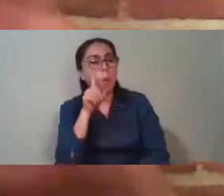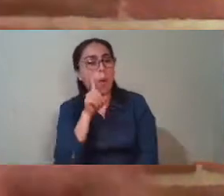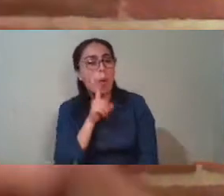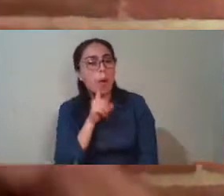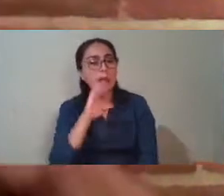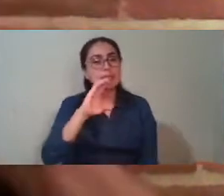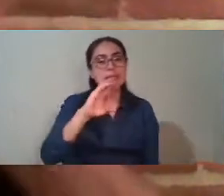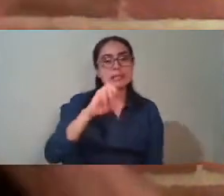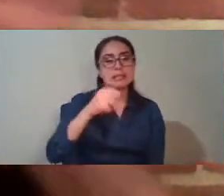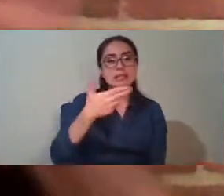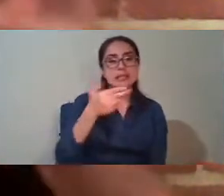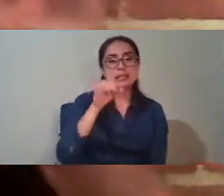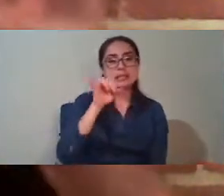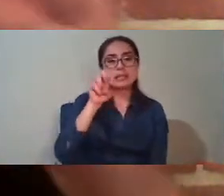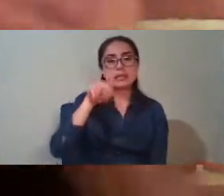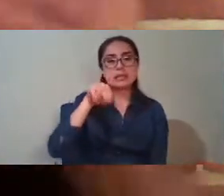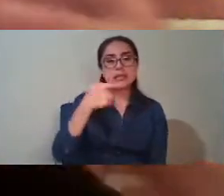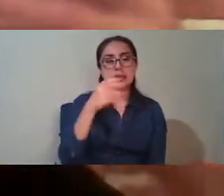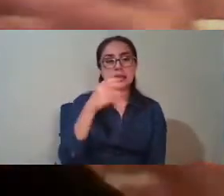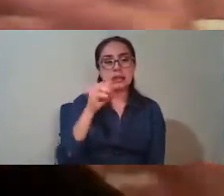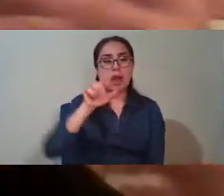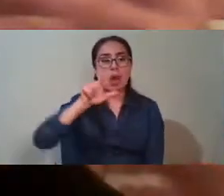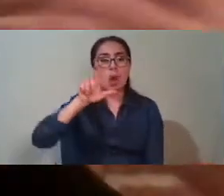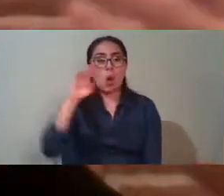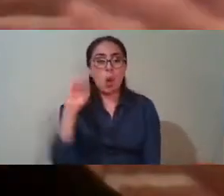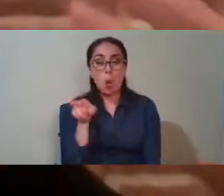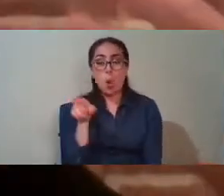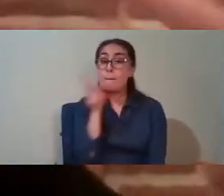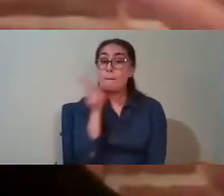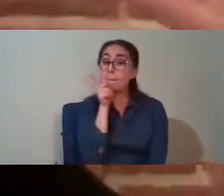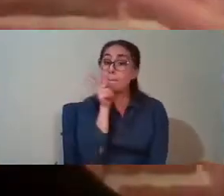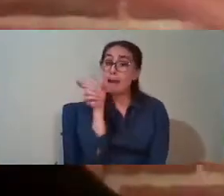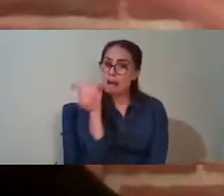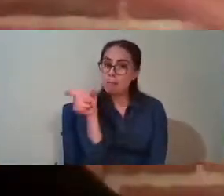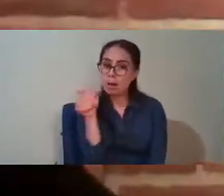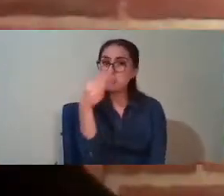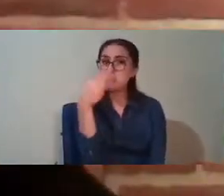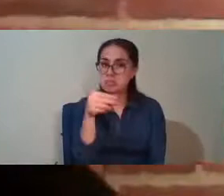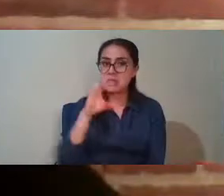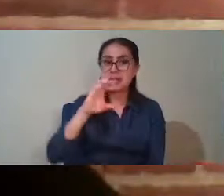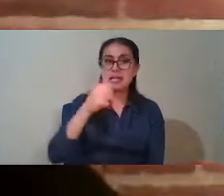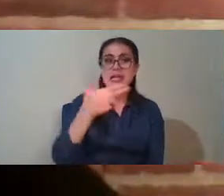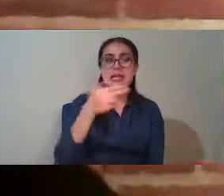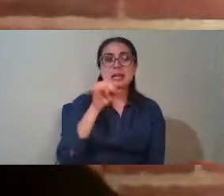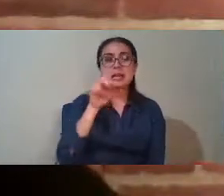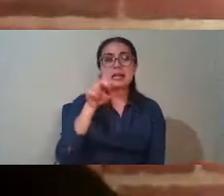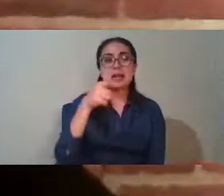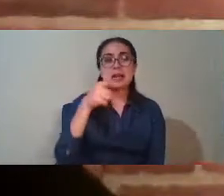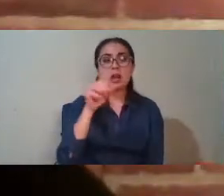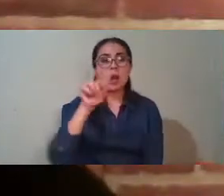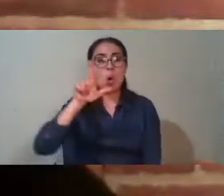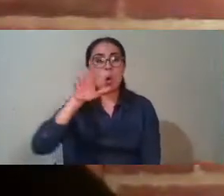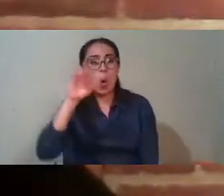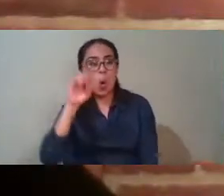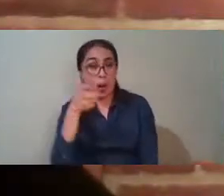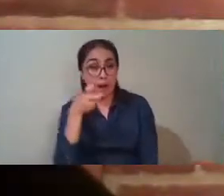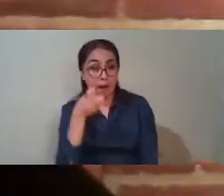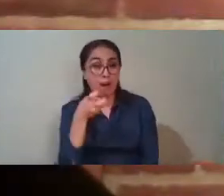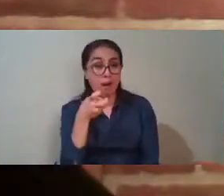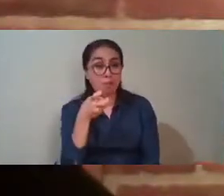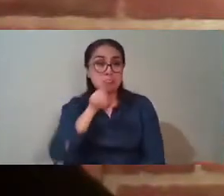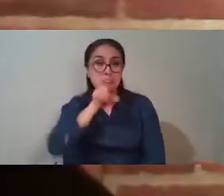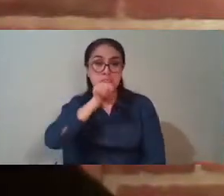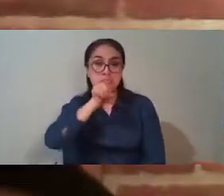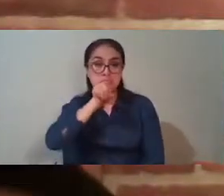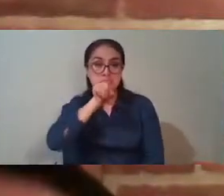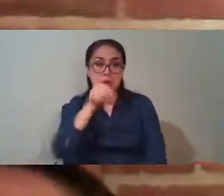chingolo, disculpen los mexicanos, pero nosotros tenemos una, tenemos pájaros que se llaman chingolo.